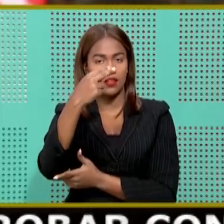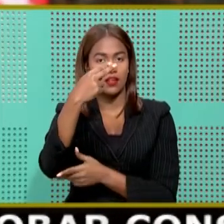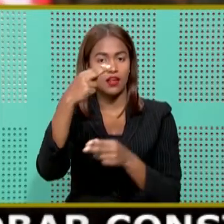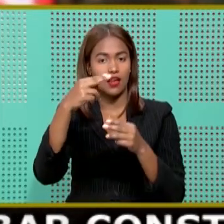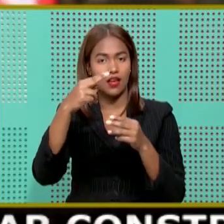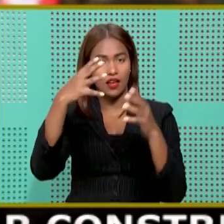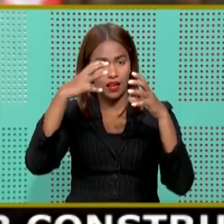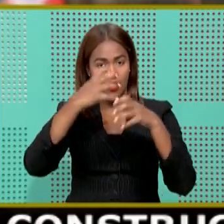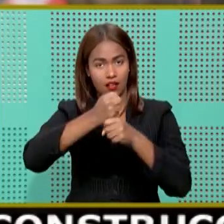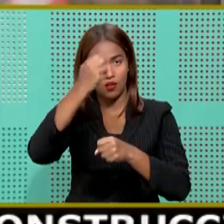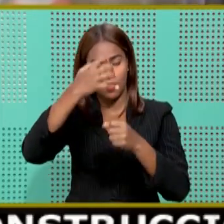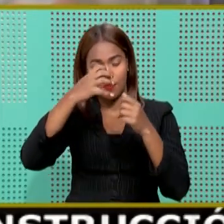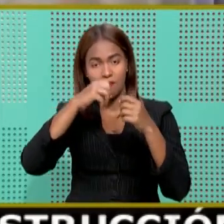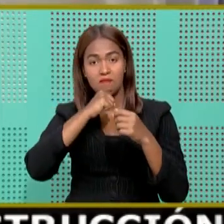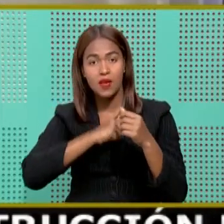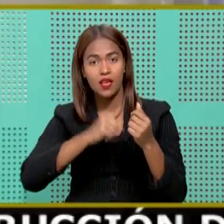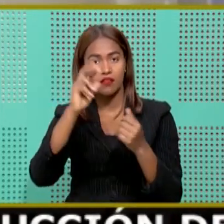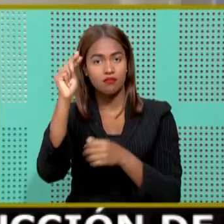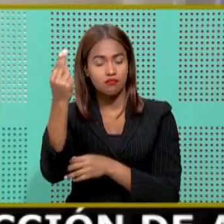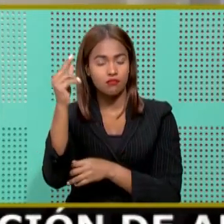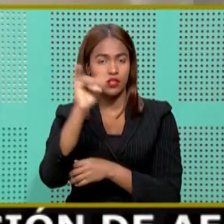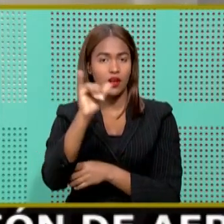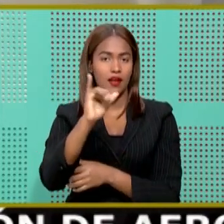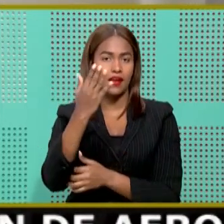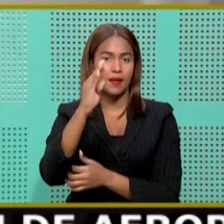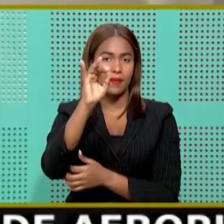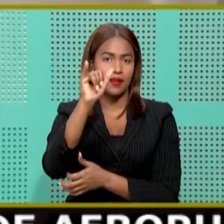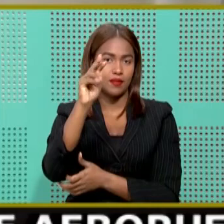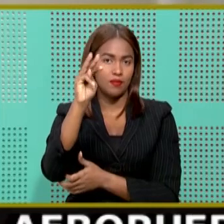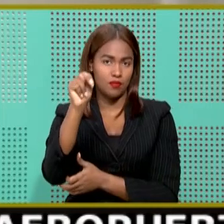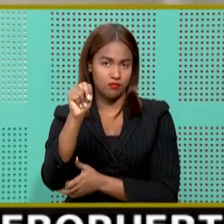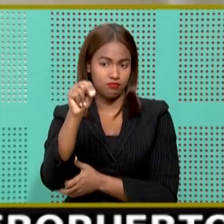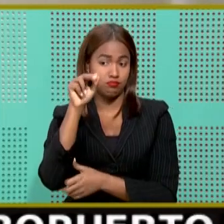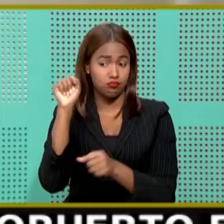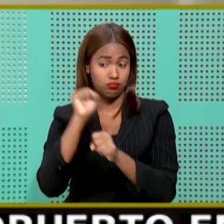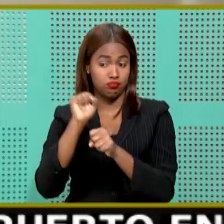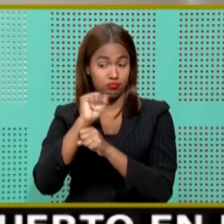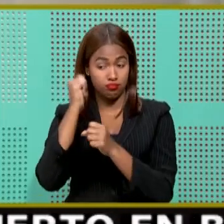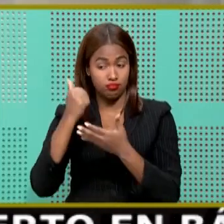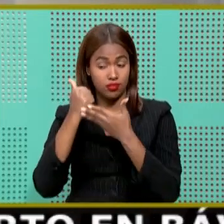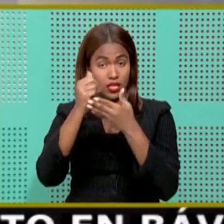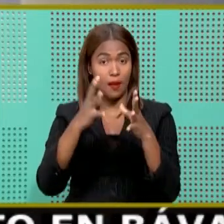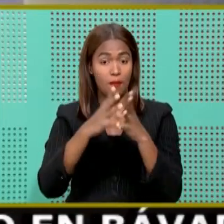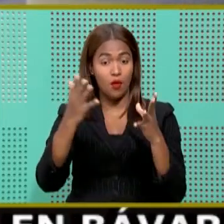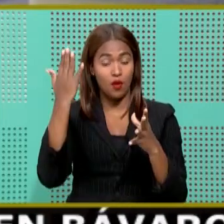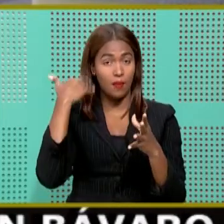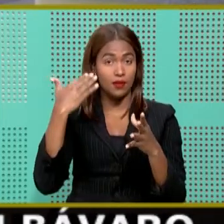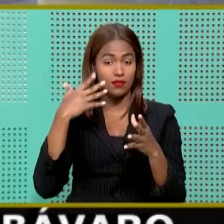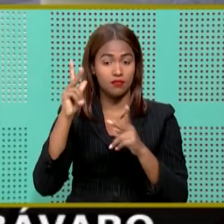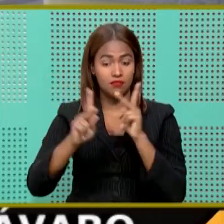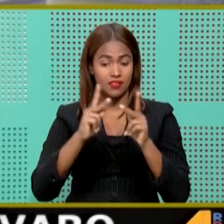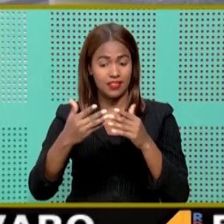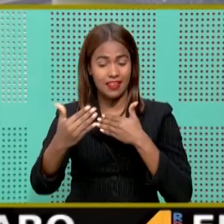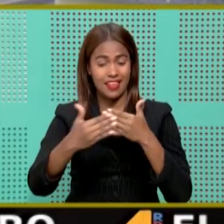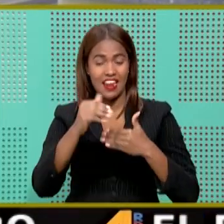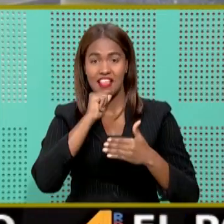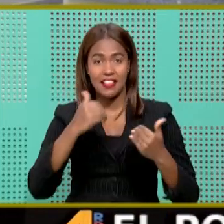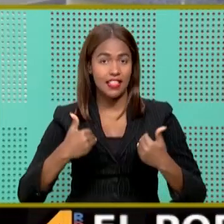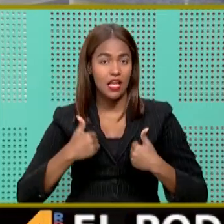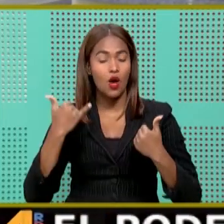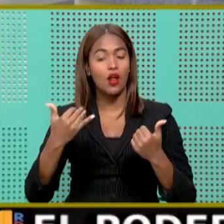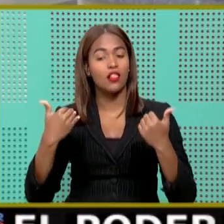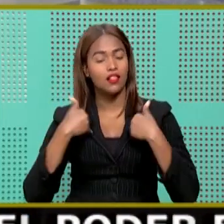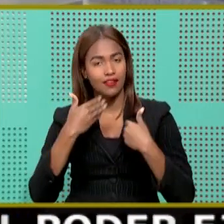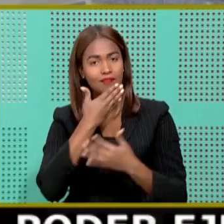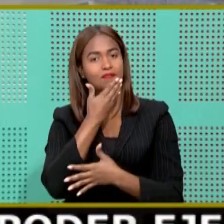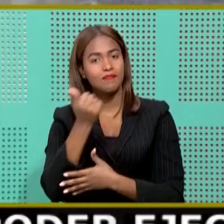El Maimón, entre otros. La obra permitirá que muchos de los servicios que antes no estaban cerca de los ciudadanos ahora estén a un mejor